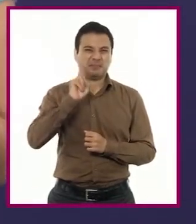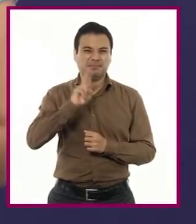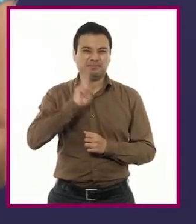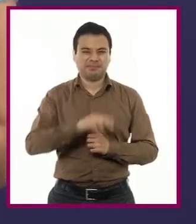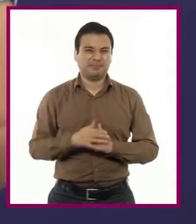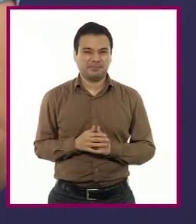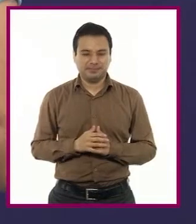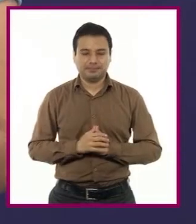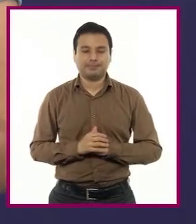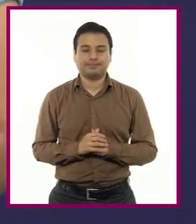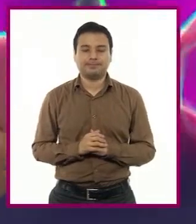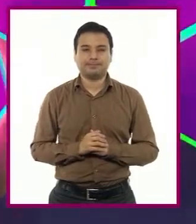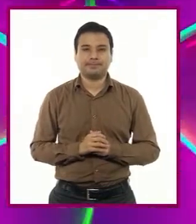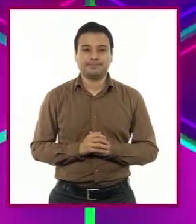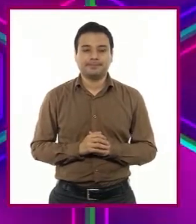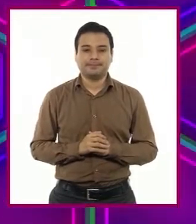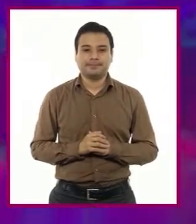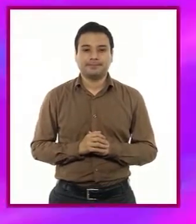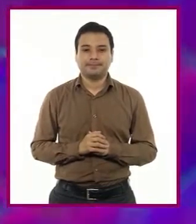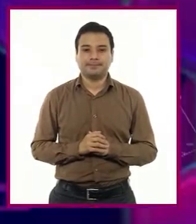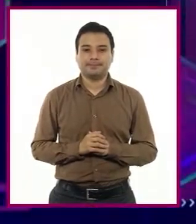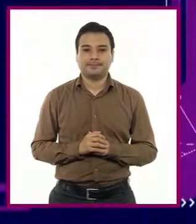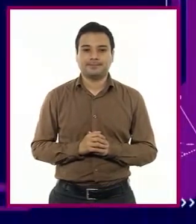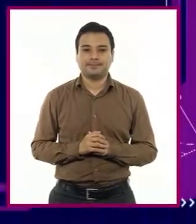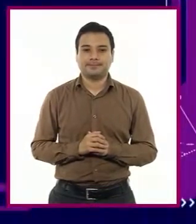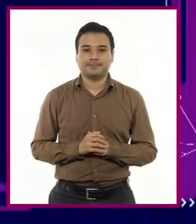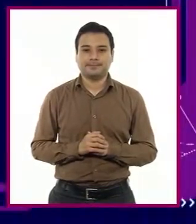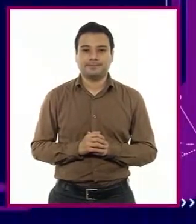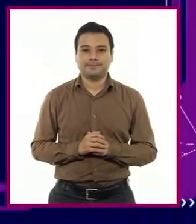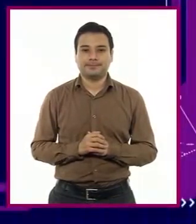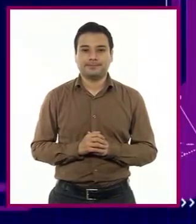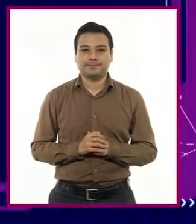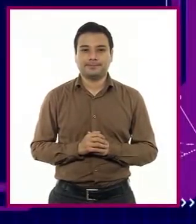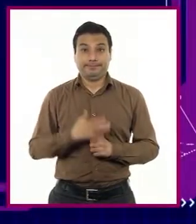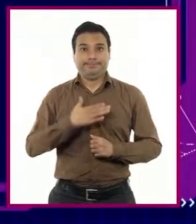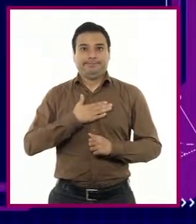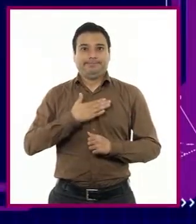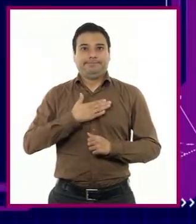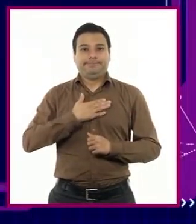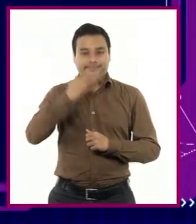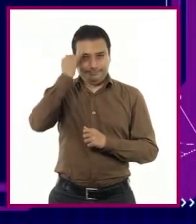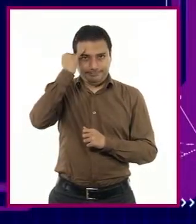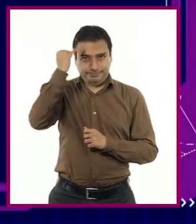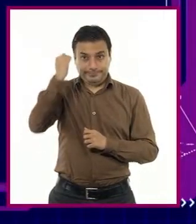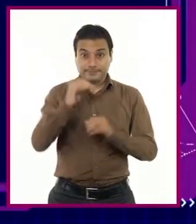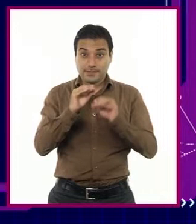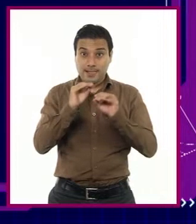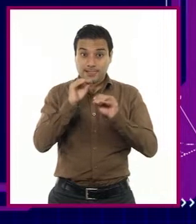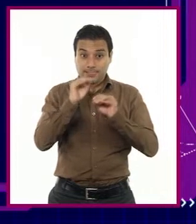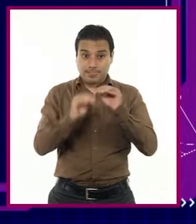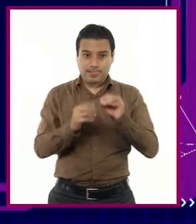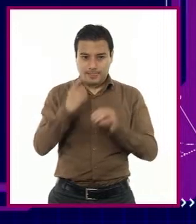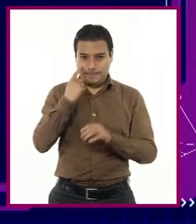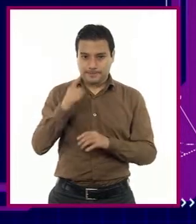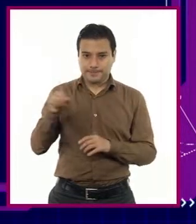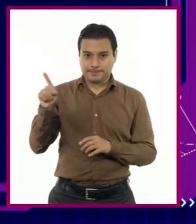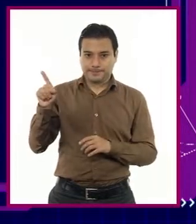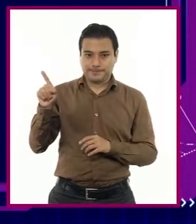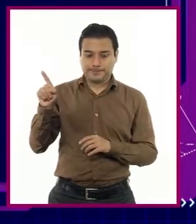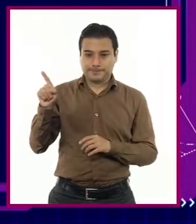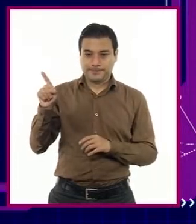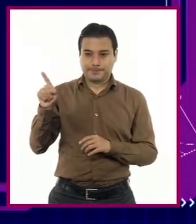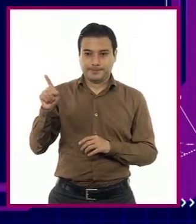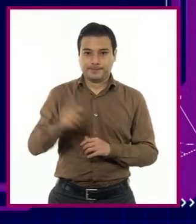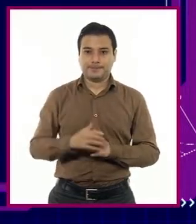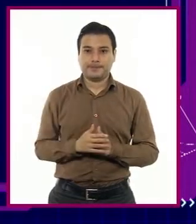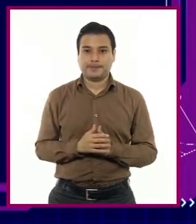figuras al igual que los ángulos. El triángulo que obtuve con la indicación dada mide 5 centímetros,